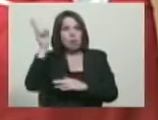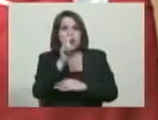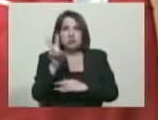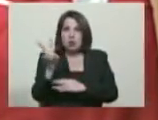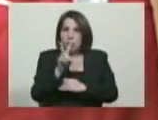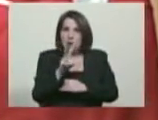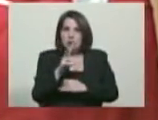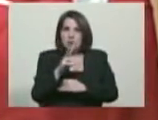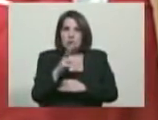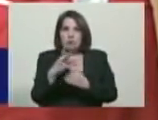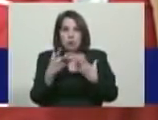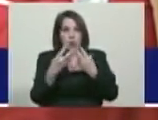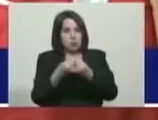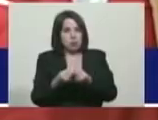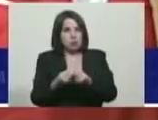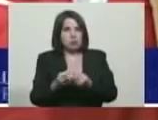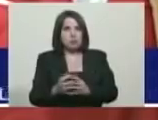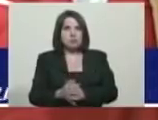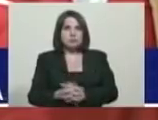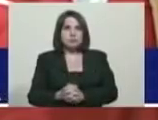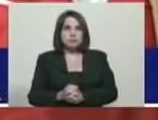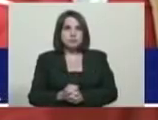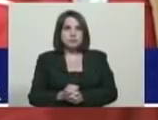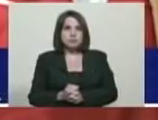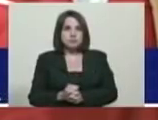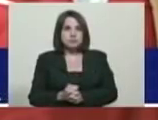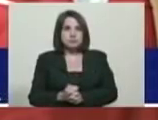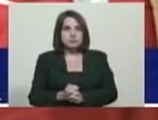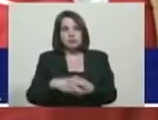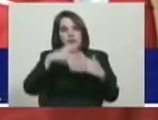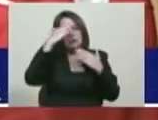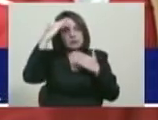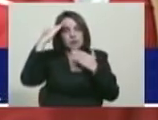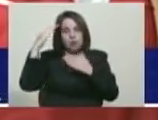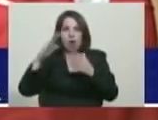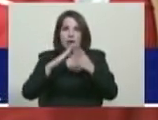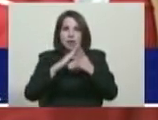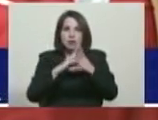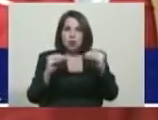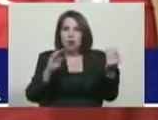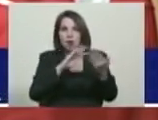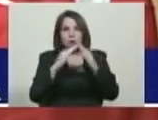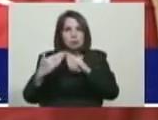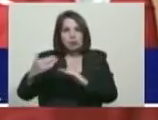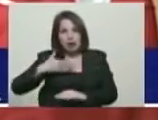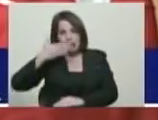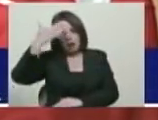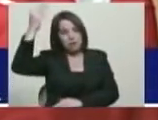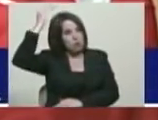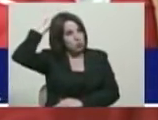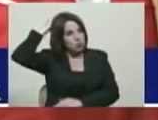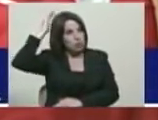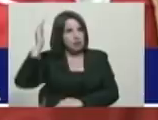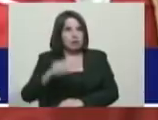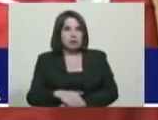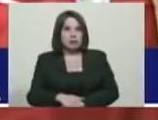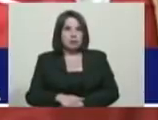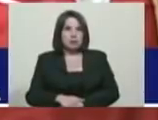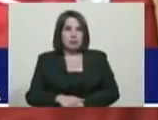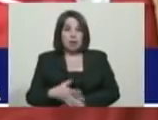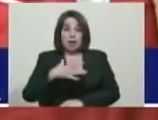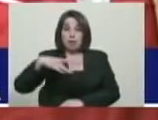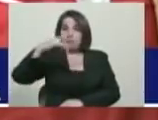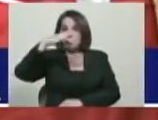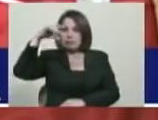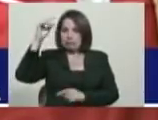Isaac Cohen. Le envío un saludo desde aquí a la comunidad judía. Tuvimos una reunión extraordinaria, espiritual.